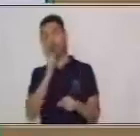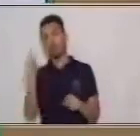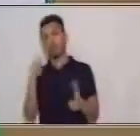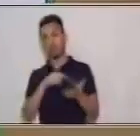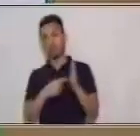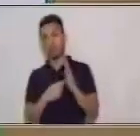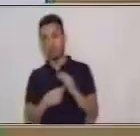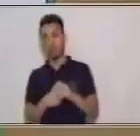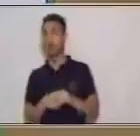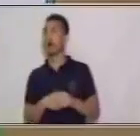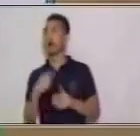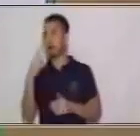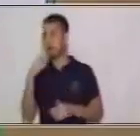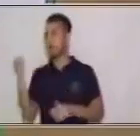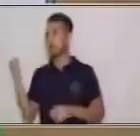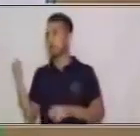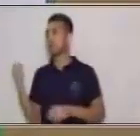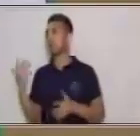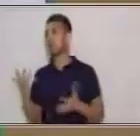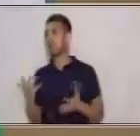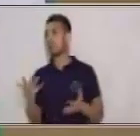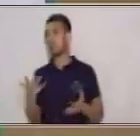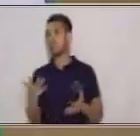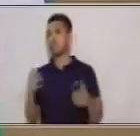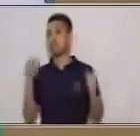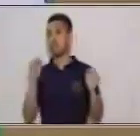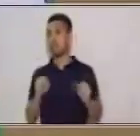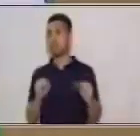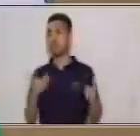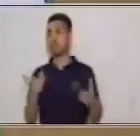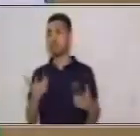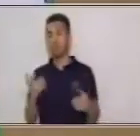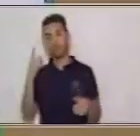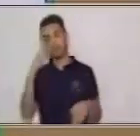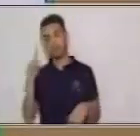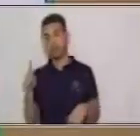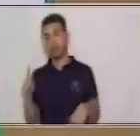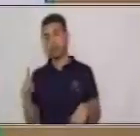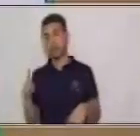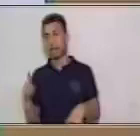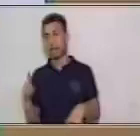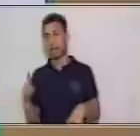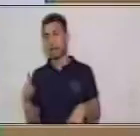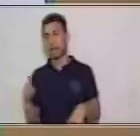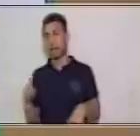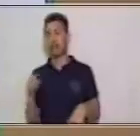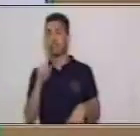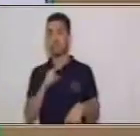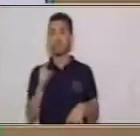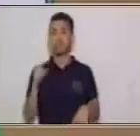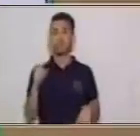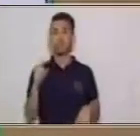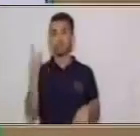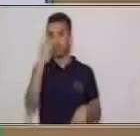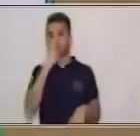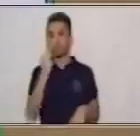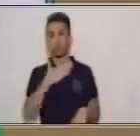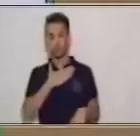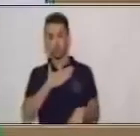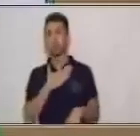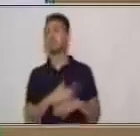significado. Entonces acá estos significados corresponden en algunos casos a sustantivos. Por